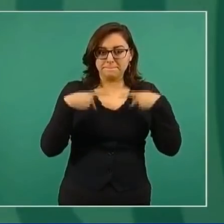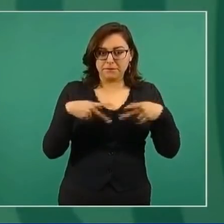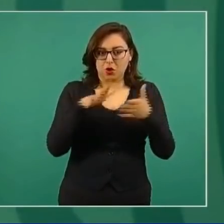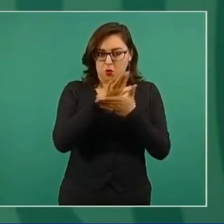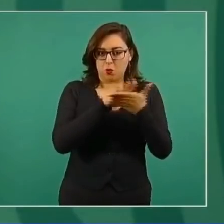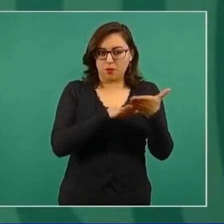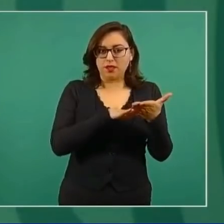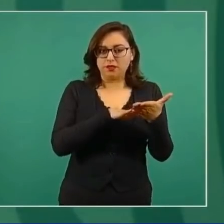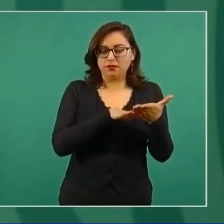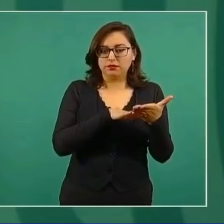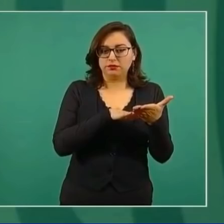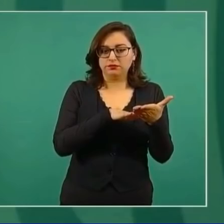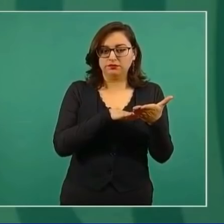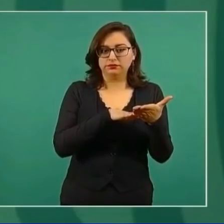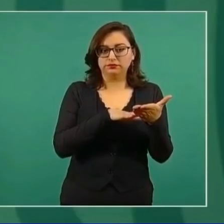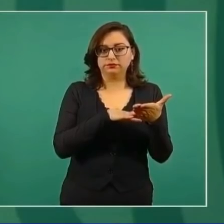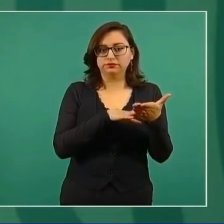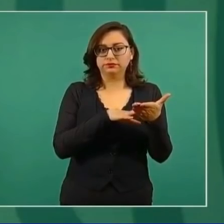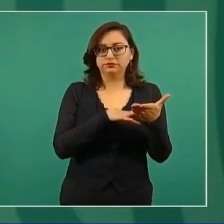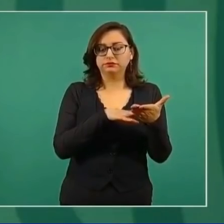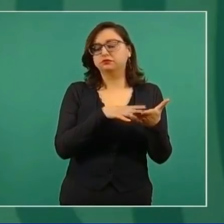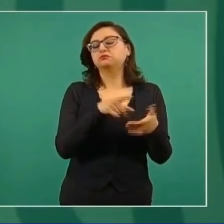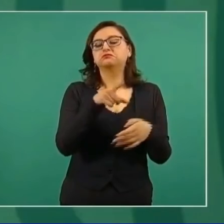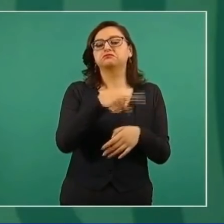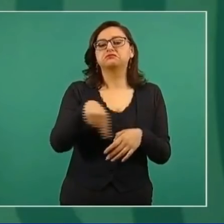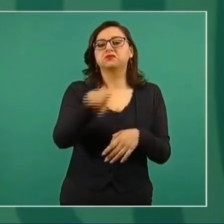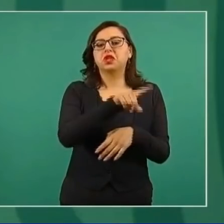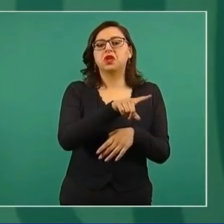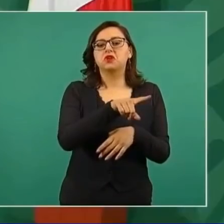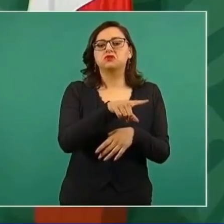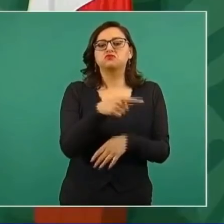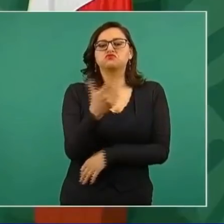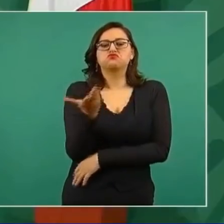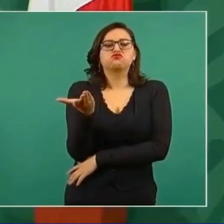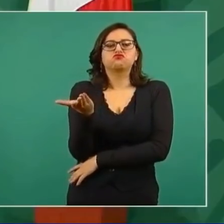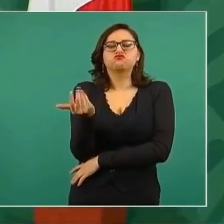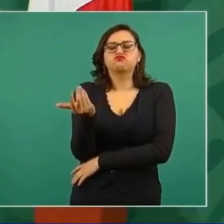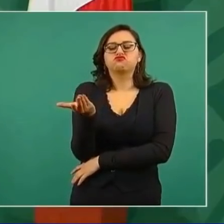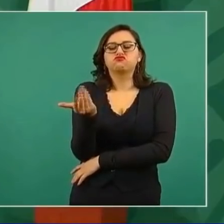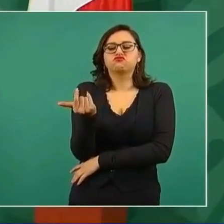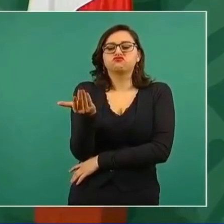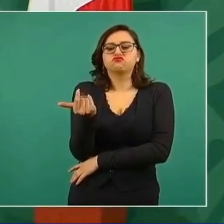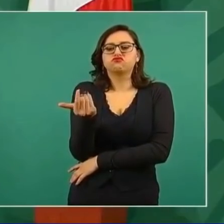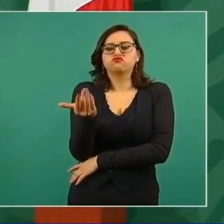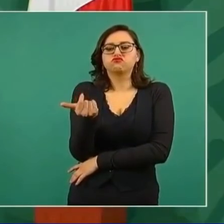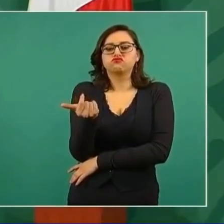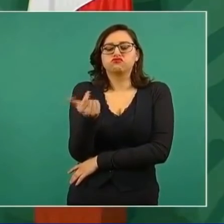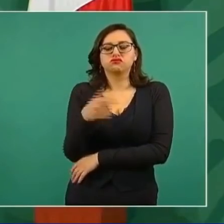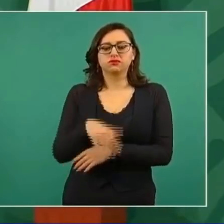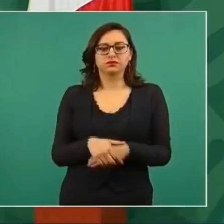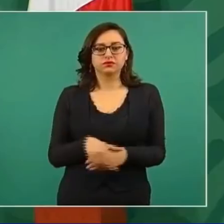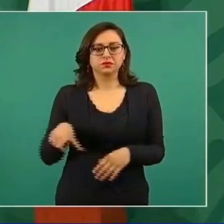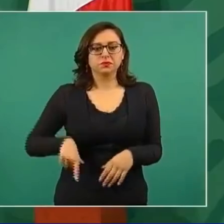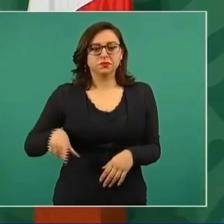menos ingresos, pone, estos son los que reciben subsidio.